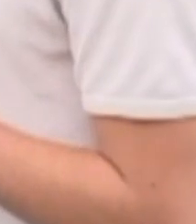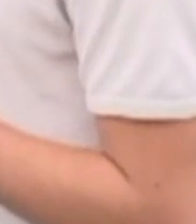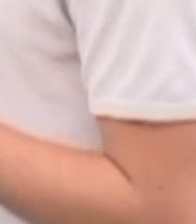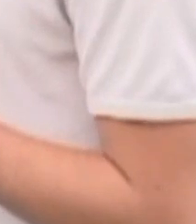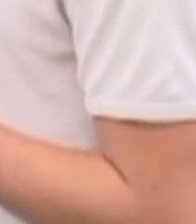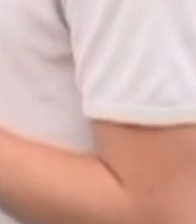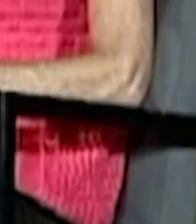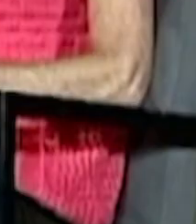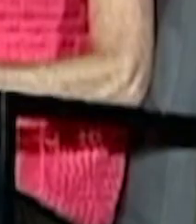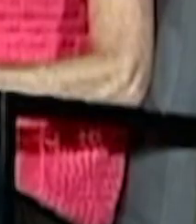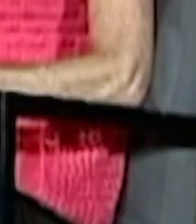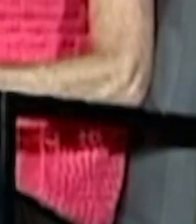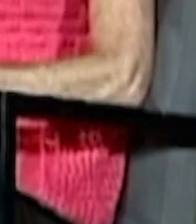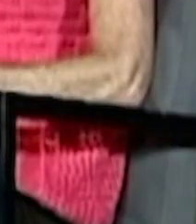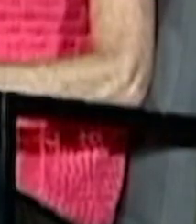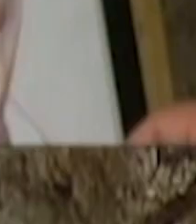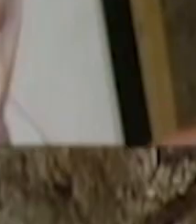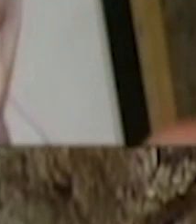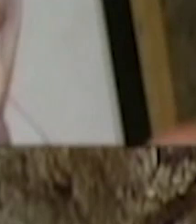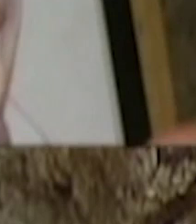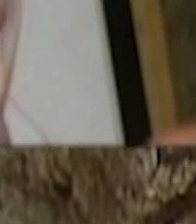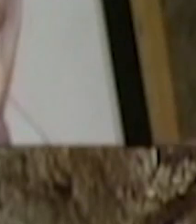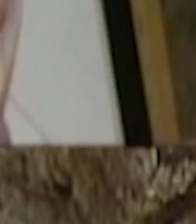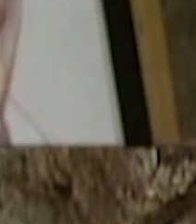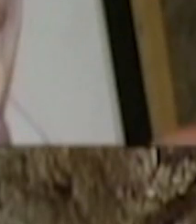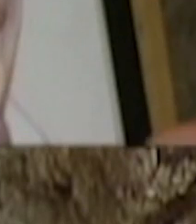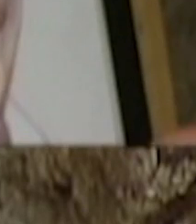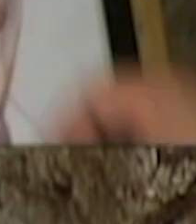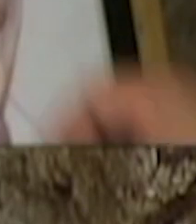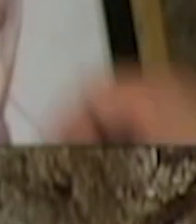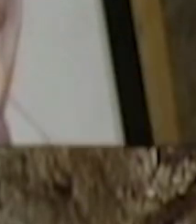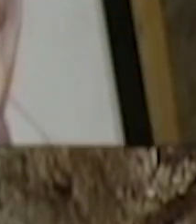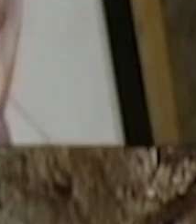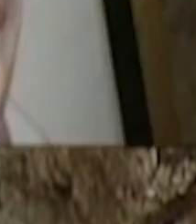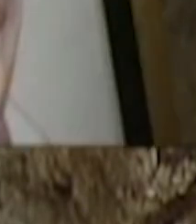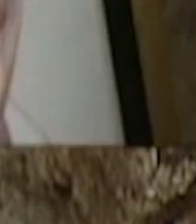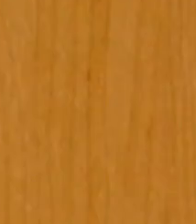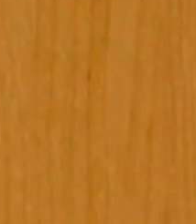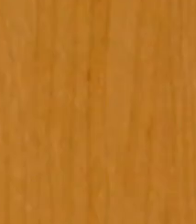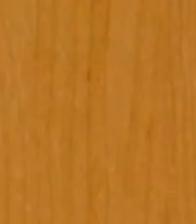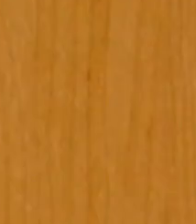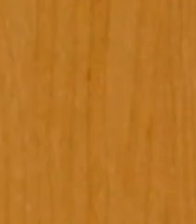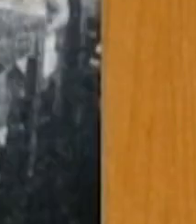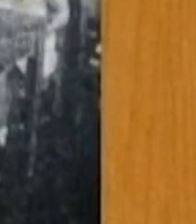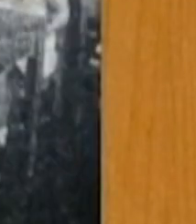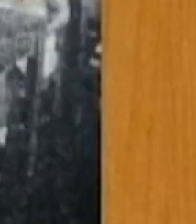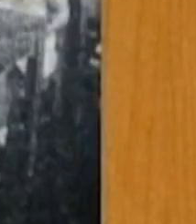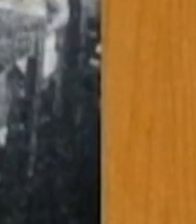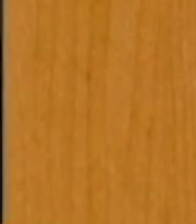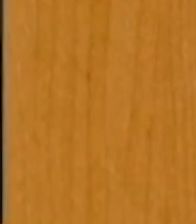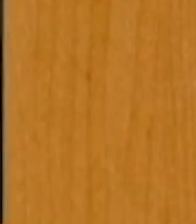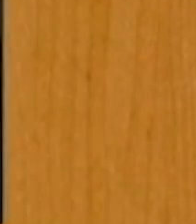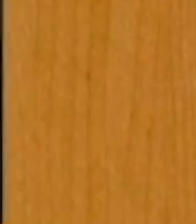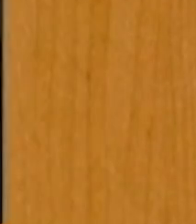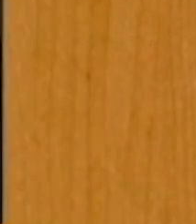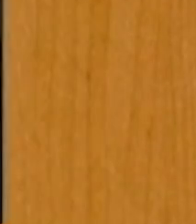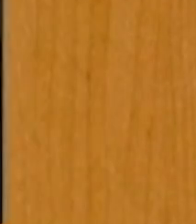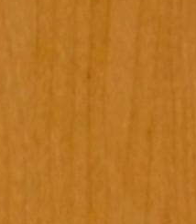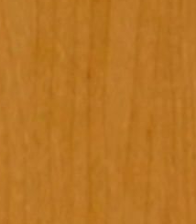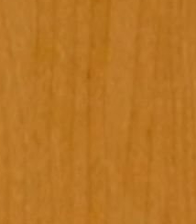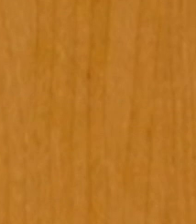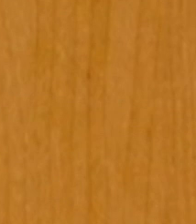Foro 13. Que este programa sea una invitación a conocerla, para analizarla, no